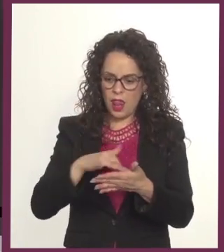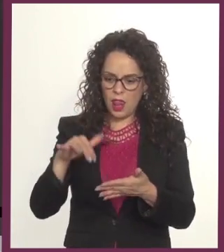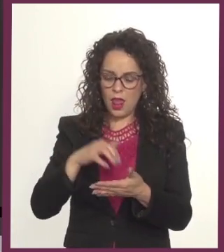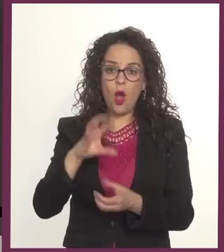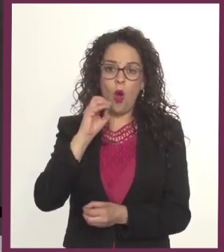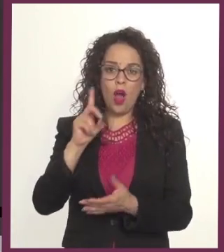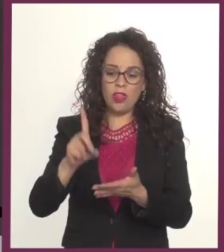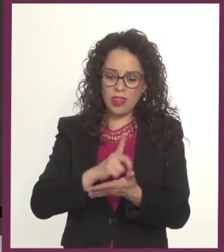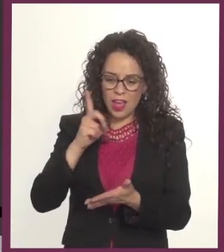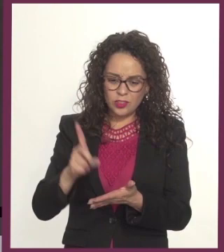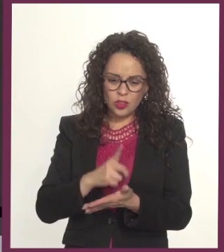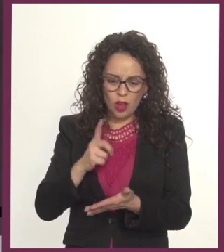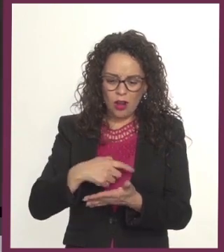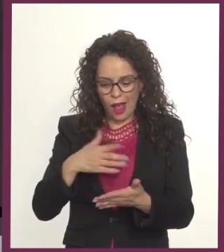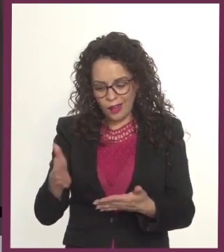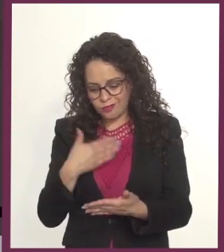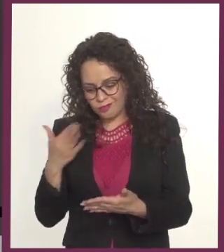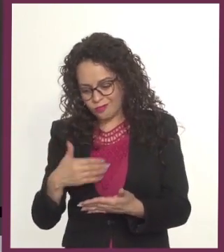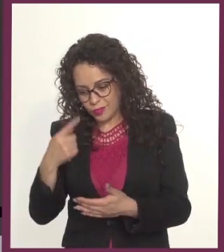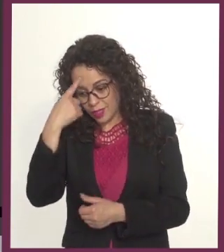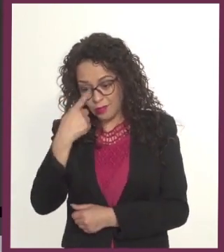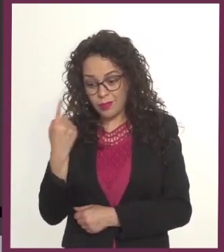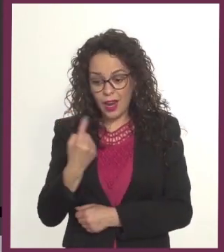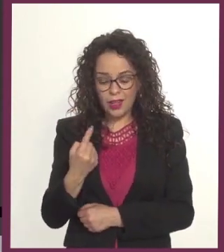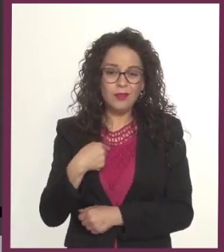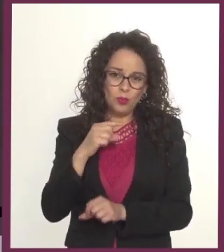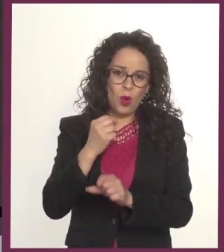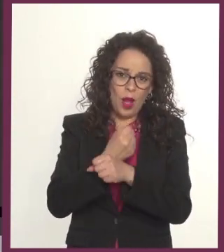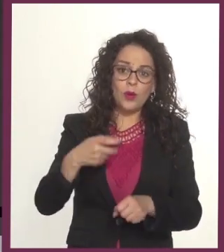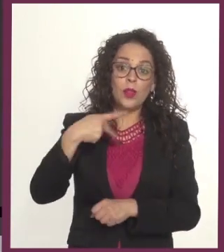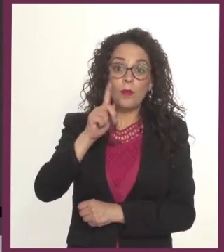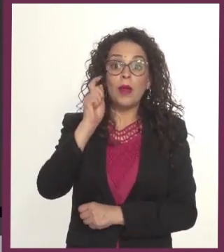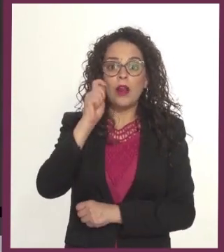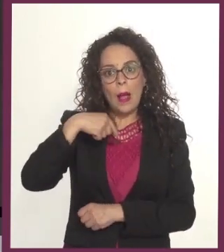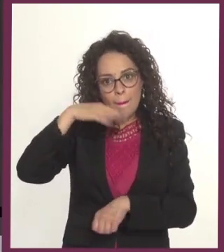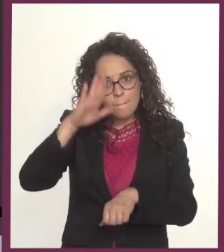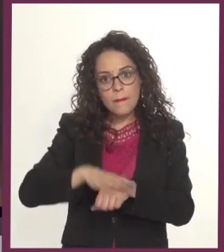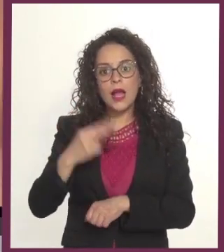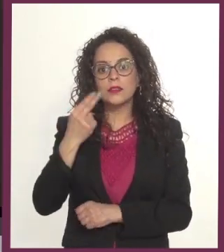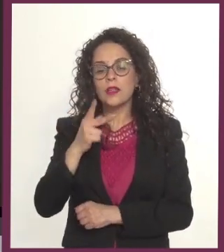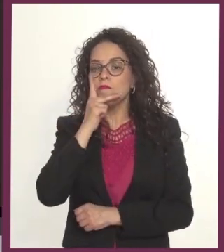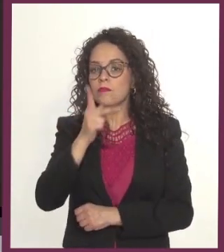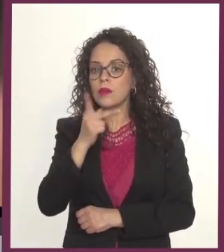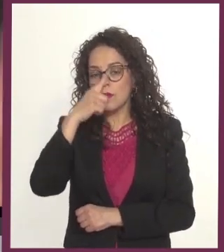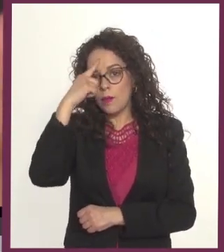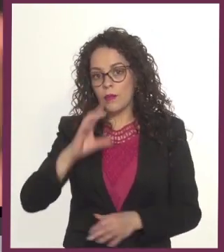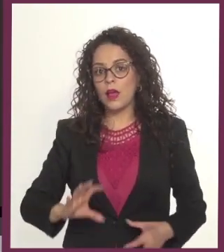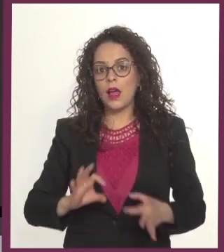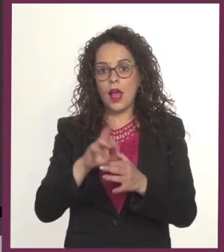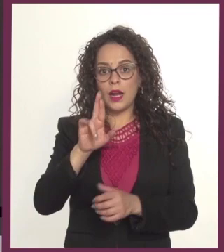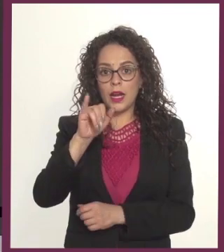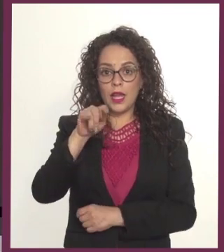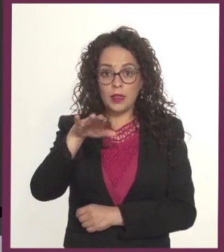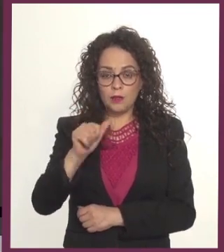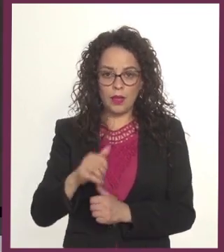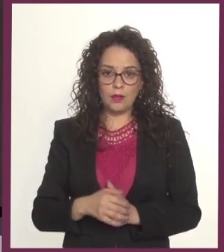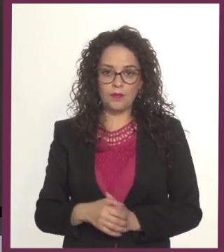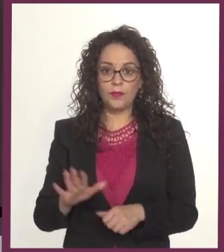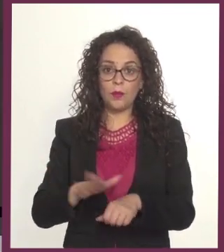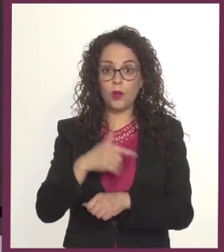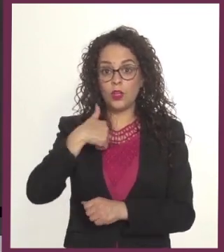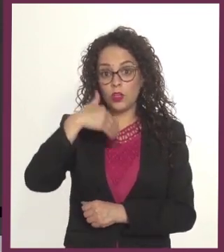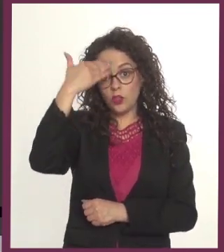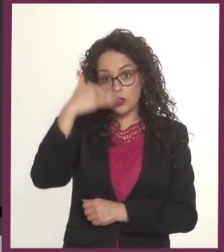diccionarios aburridos solo para elevar mi banco de rimas, porque yo sé que con pantalla rima